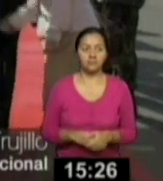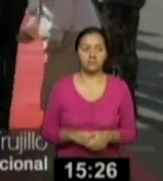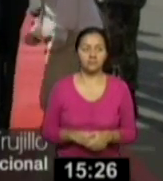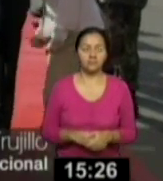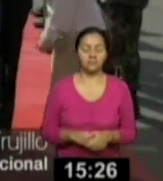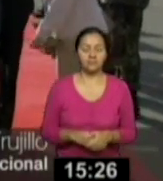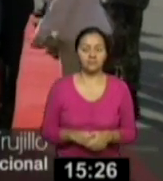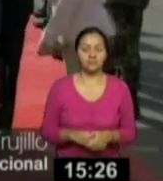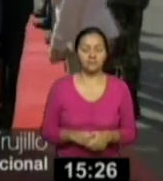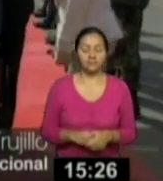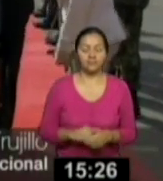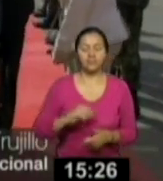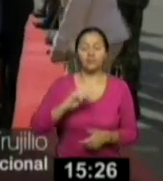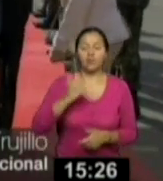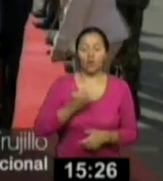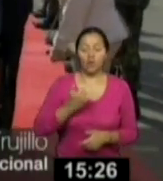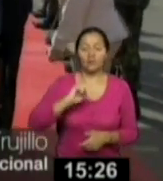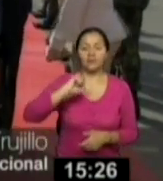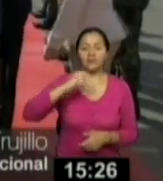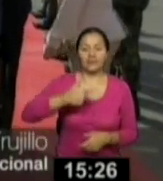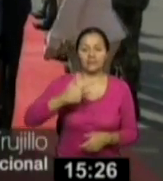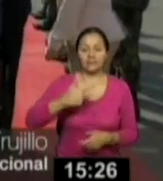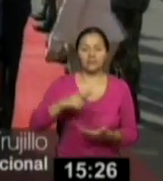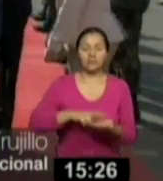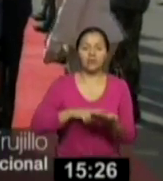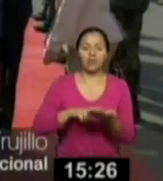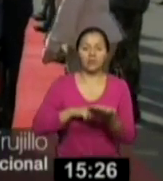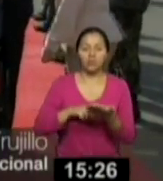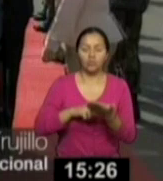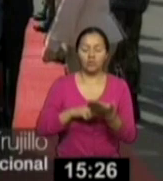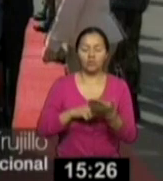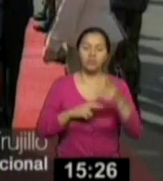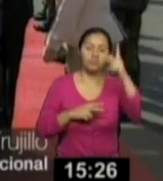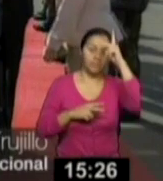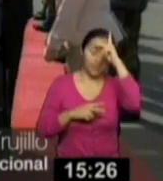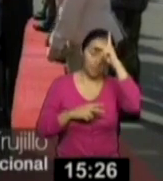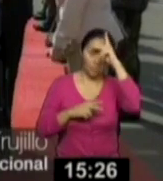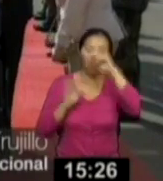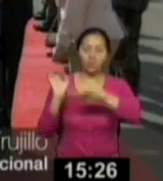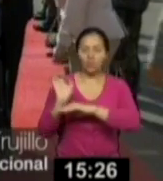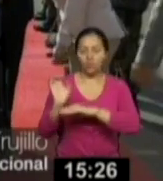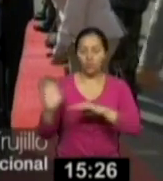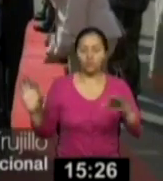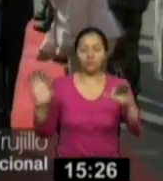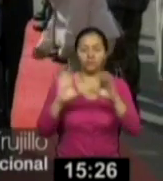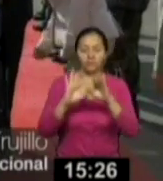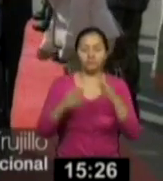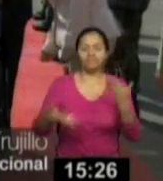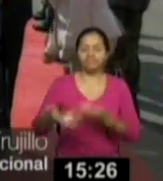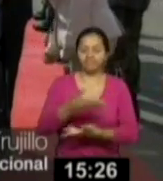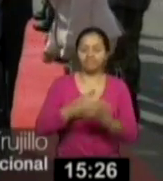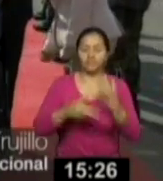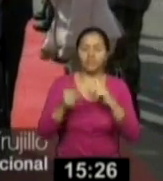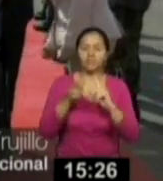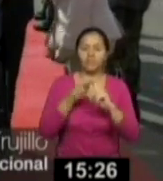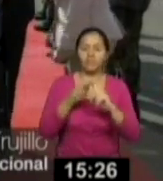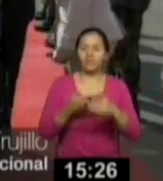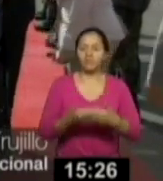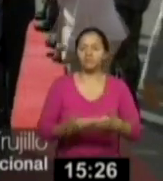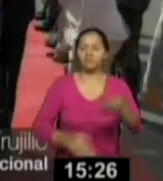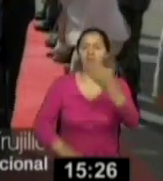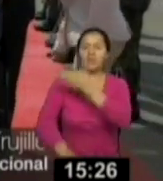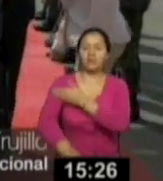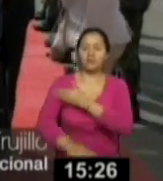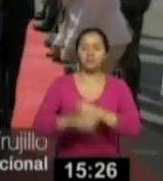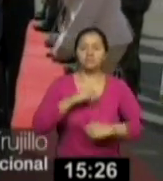Esta será la tercera oportunidad en que los jefes de Estado de ambos países sostengan un encuentro este año. El primero fue en mayo, cuando